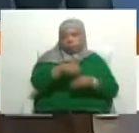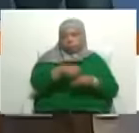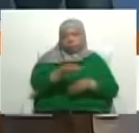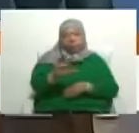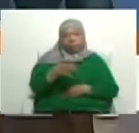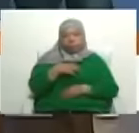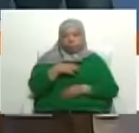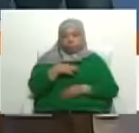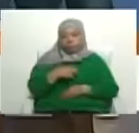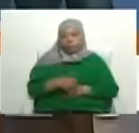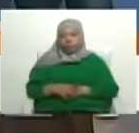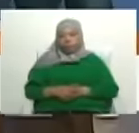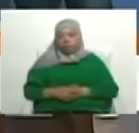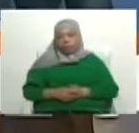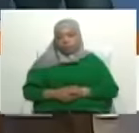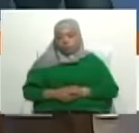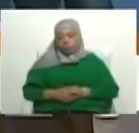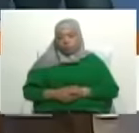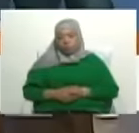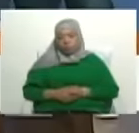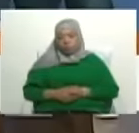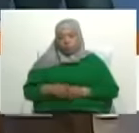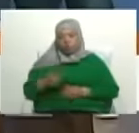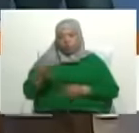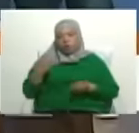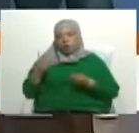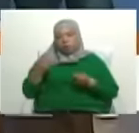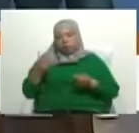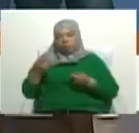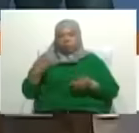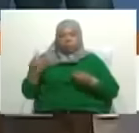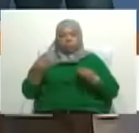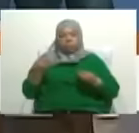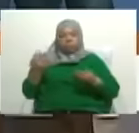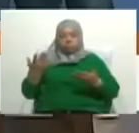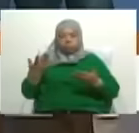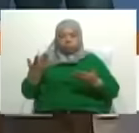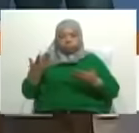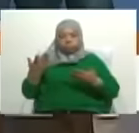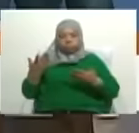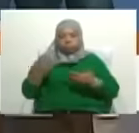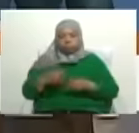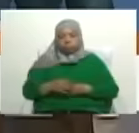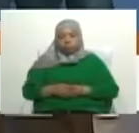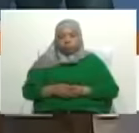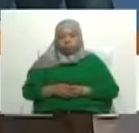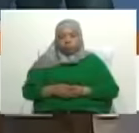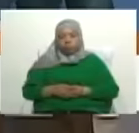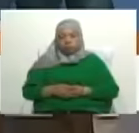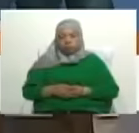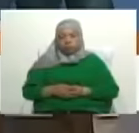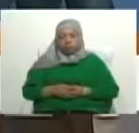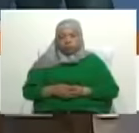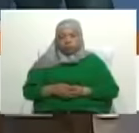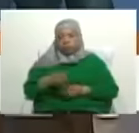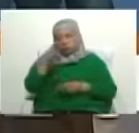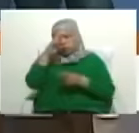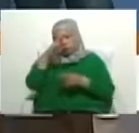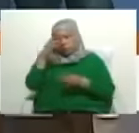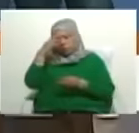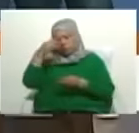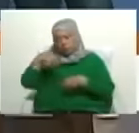Sobre el estado de las negociaciones, nosotros vamos a insistir en que creemos en unas negociaciones donde se respete lo que se